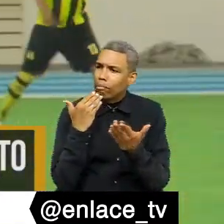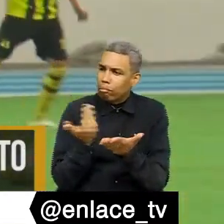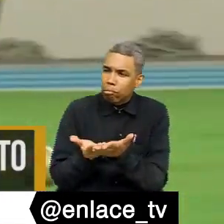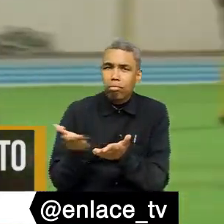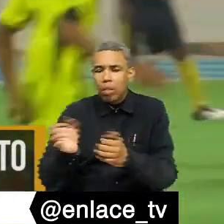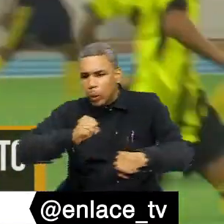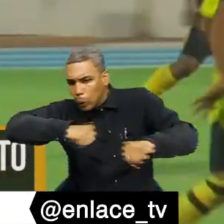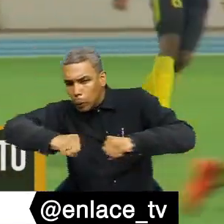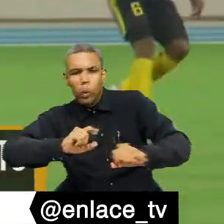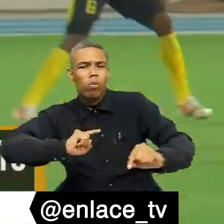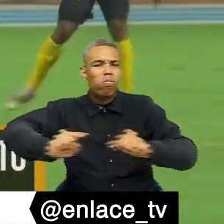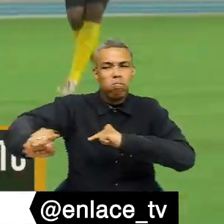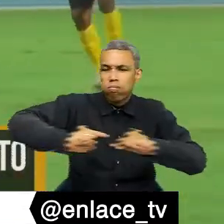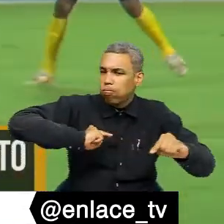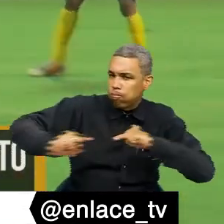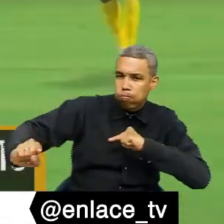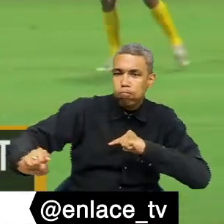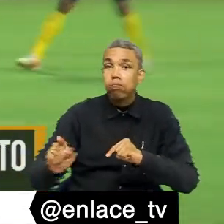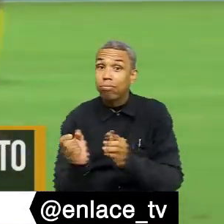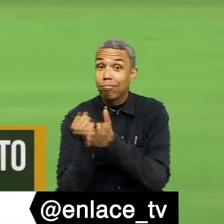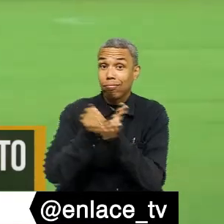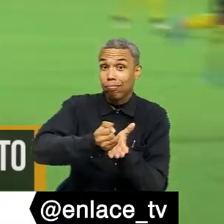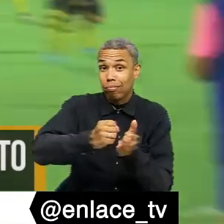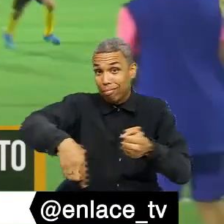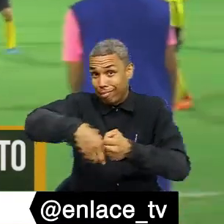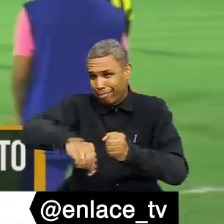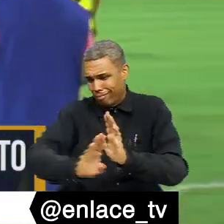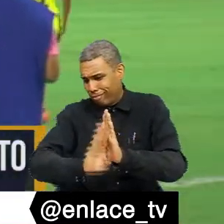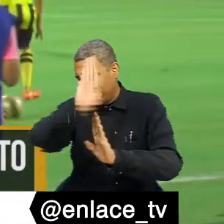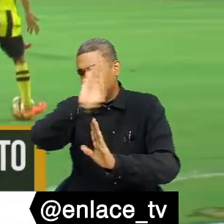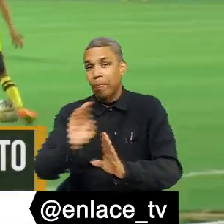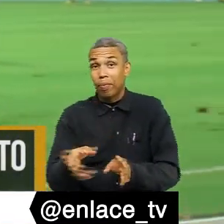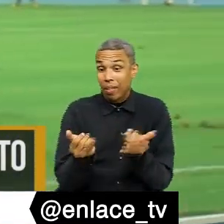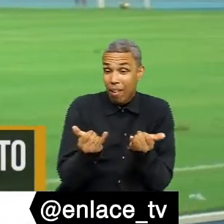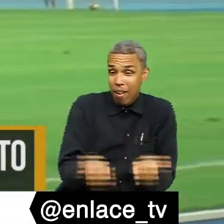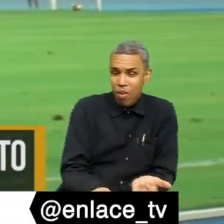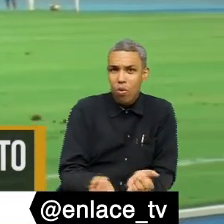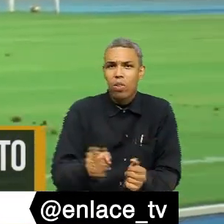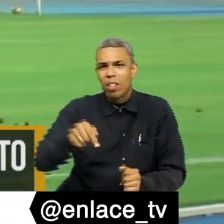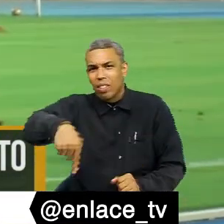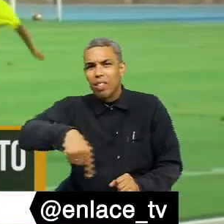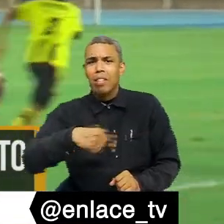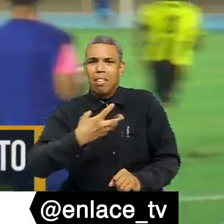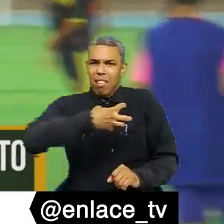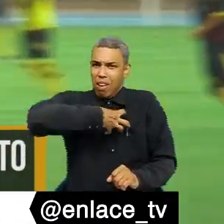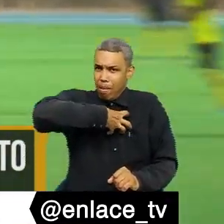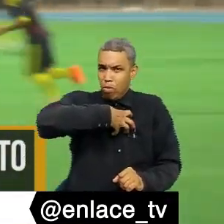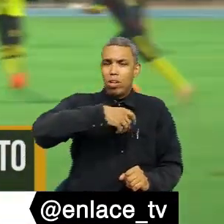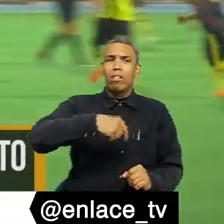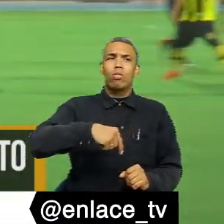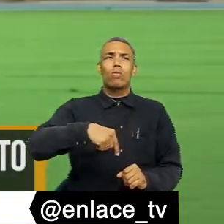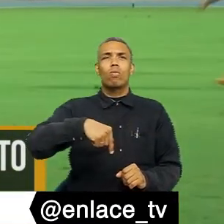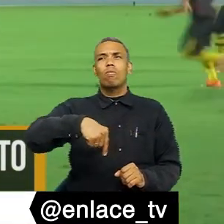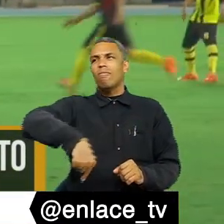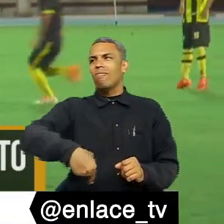hoy vamos a iniciar lo que son los torneos acá municipales con el de La